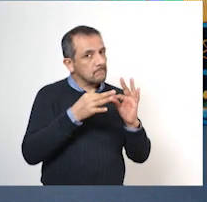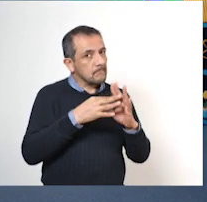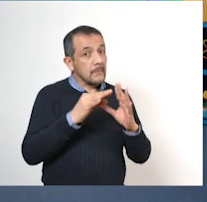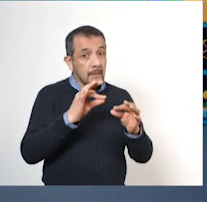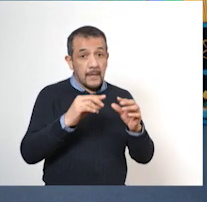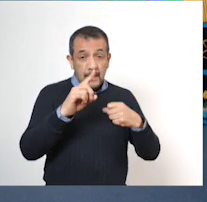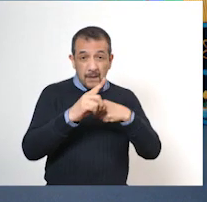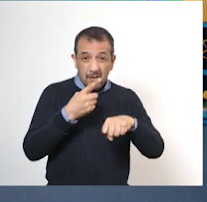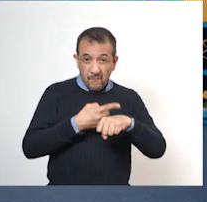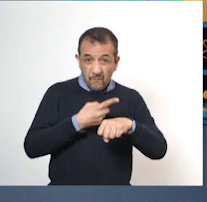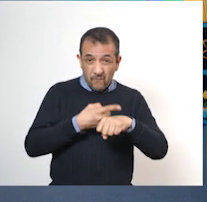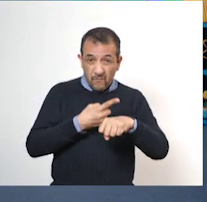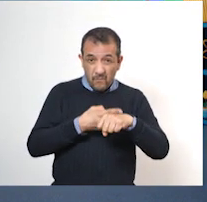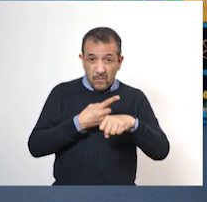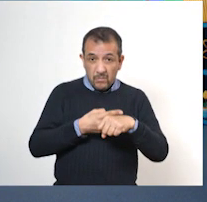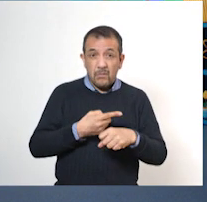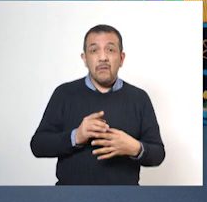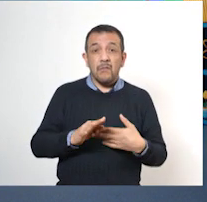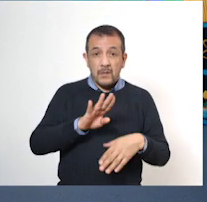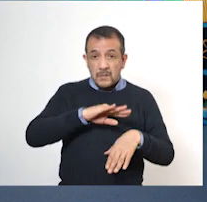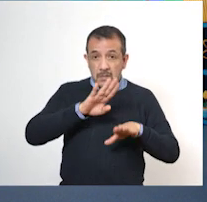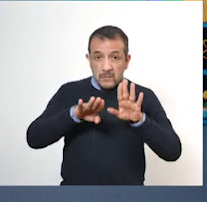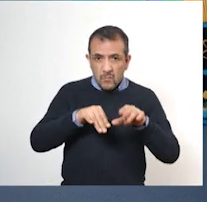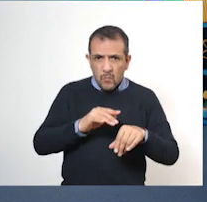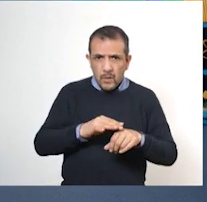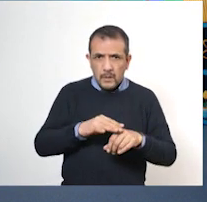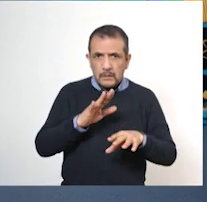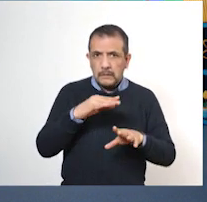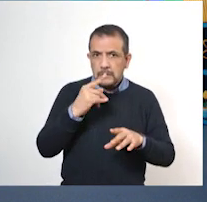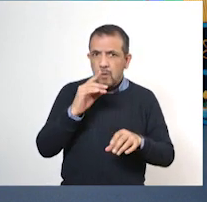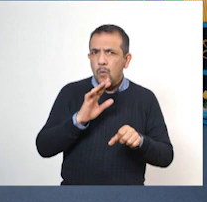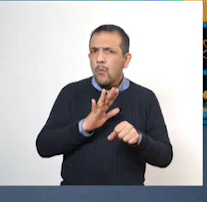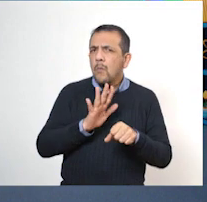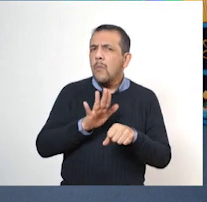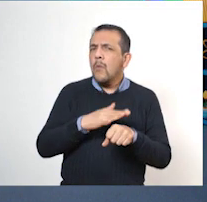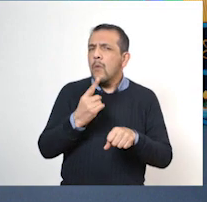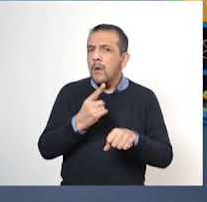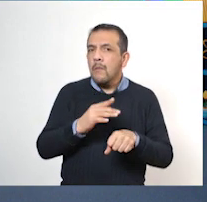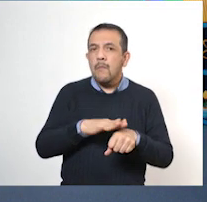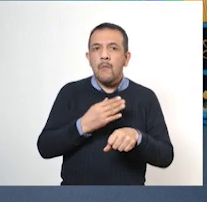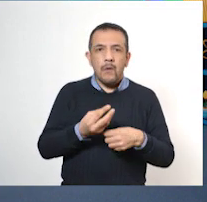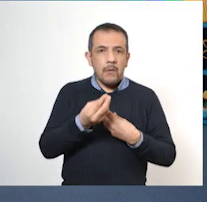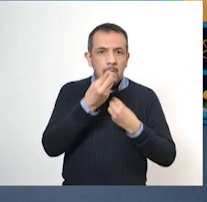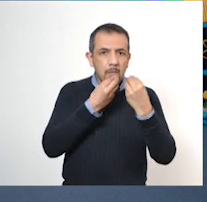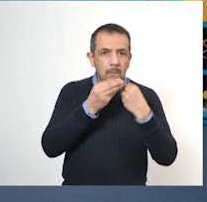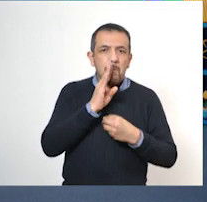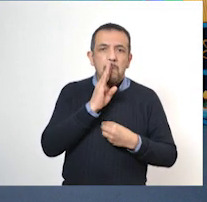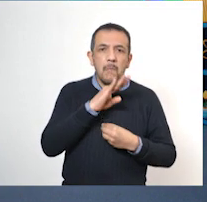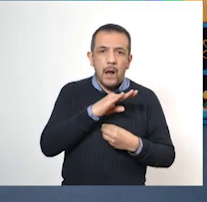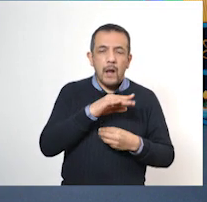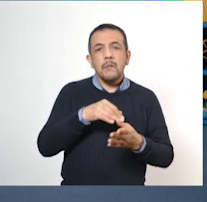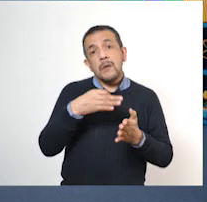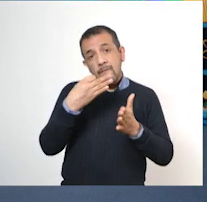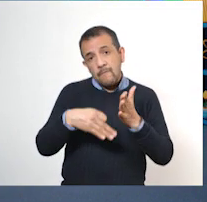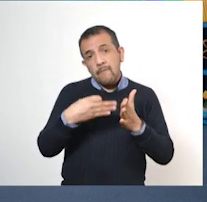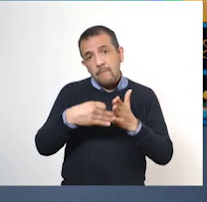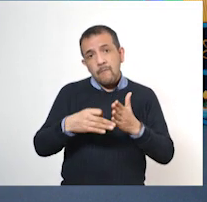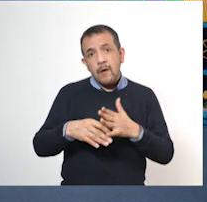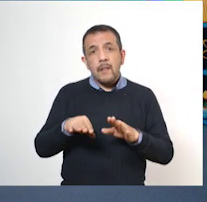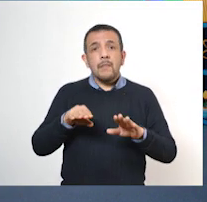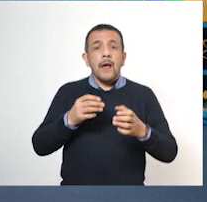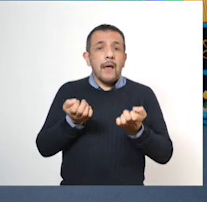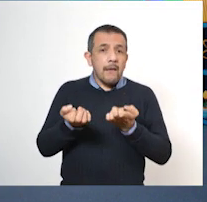de muertes y enfermedades se encuentran vinculadas a la mala alimentación y a la falta